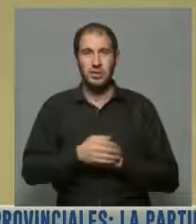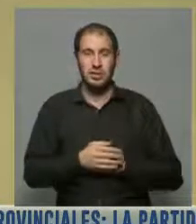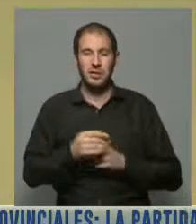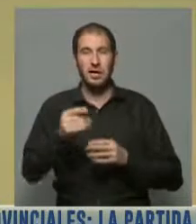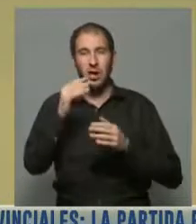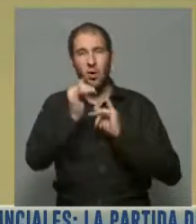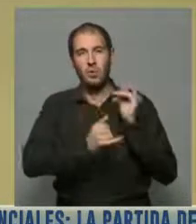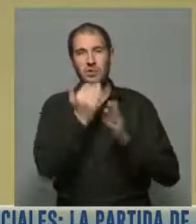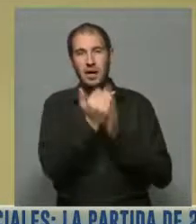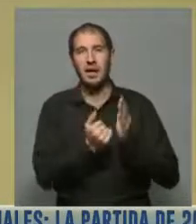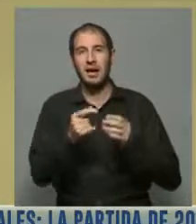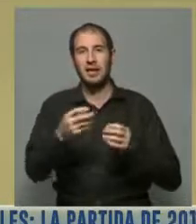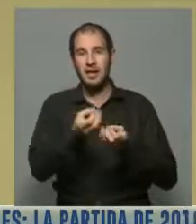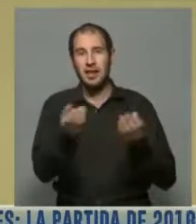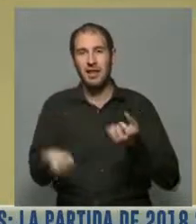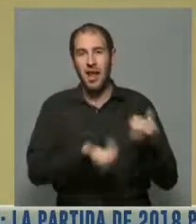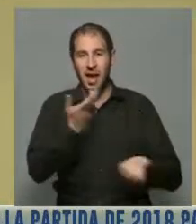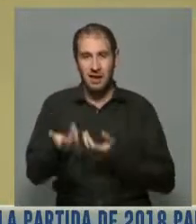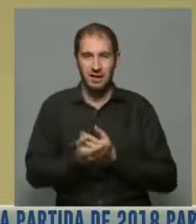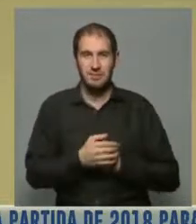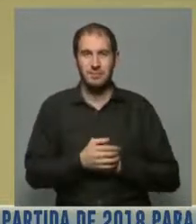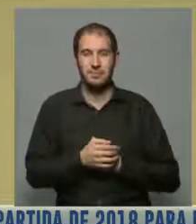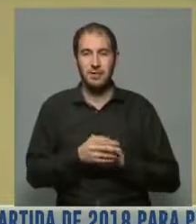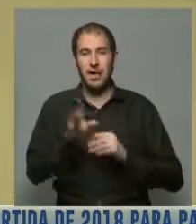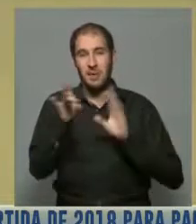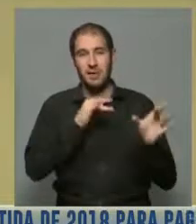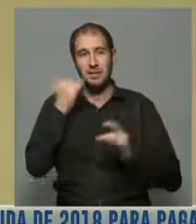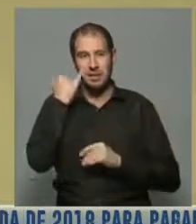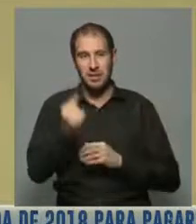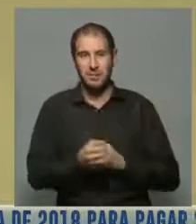Inventario de un Jardín que Arde. Queda entonces hecha la invitación y ahora sí tenemos...